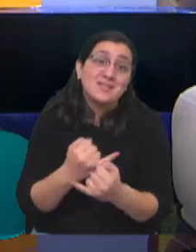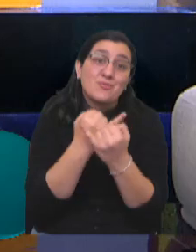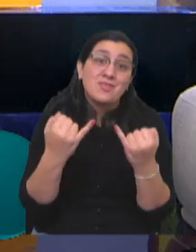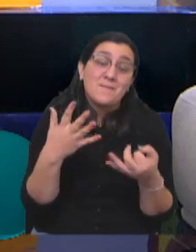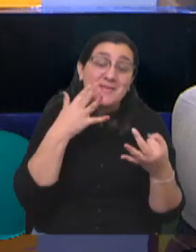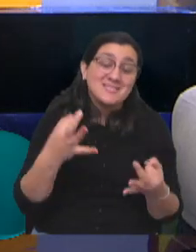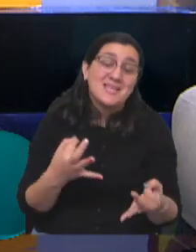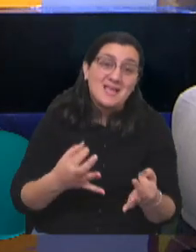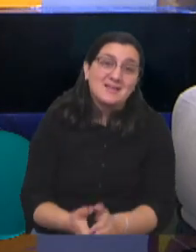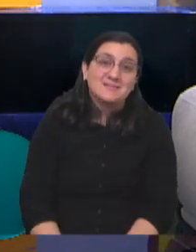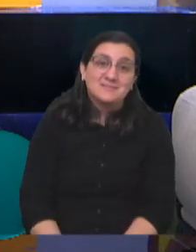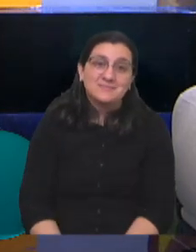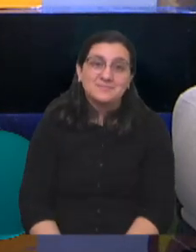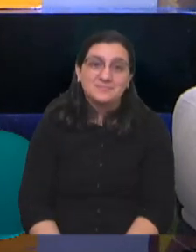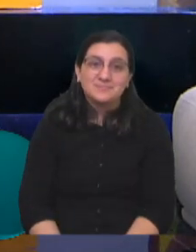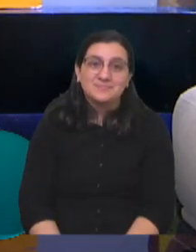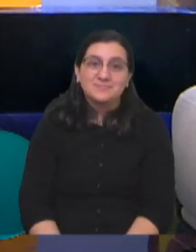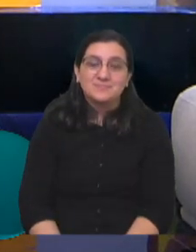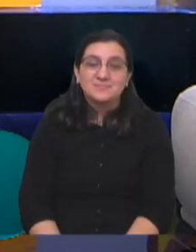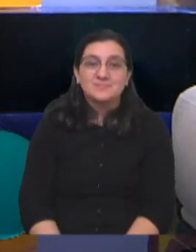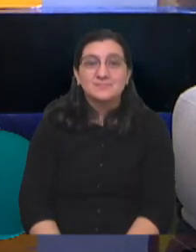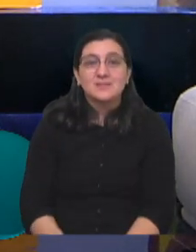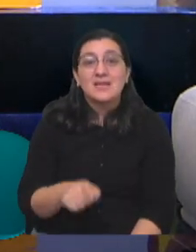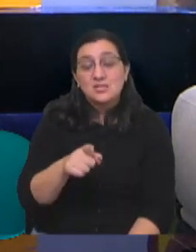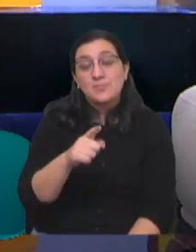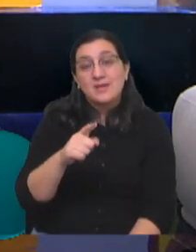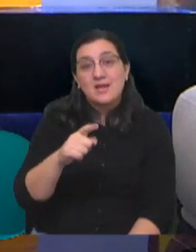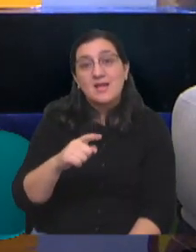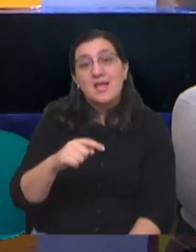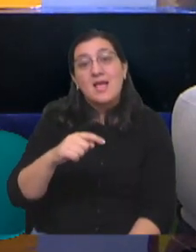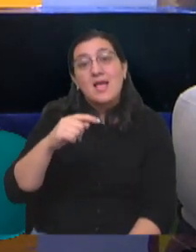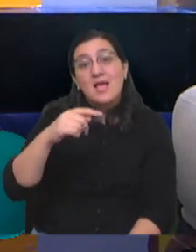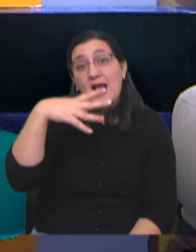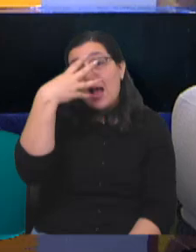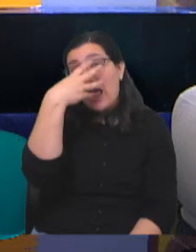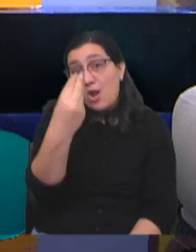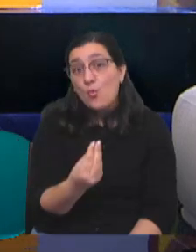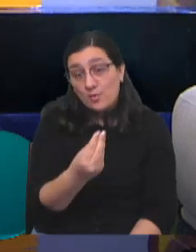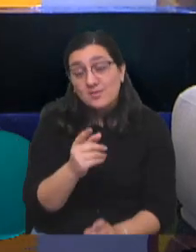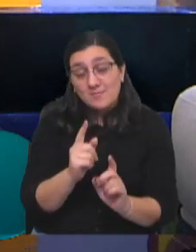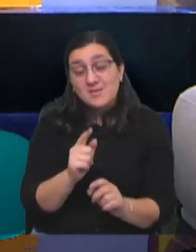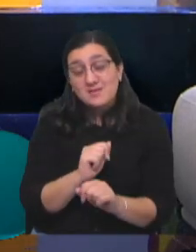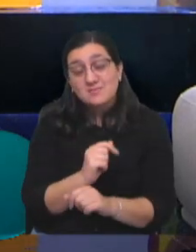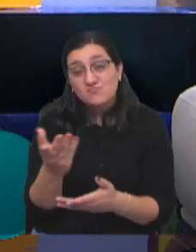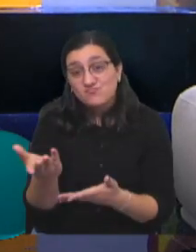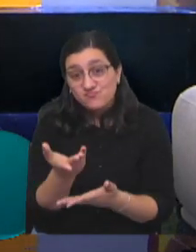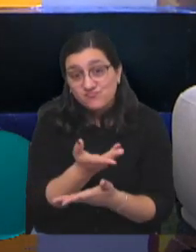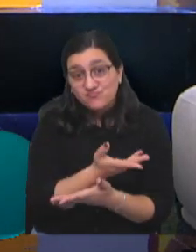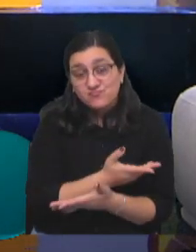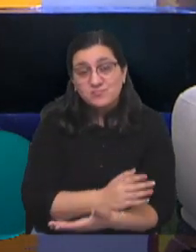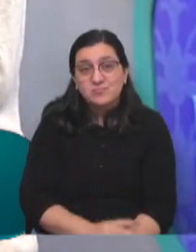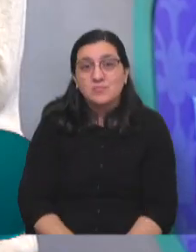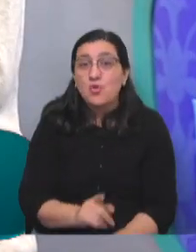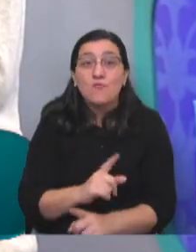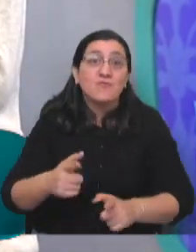puede ser una ocasión especial. La calabaza para ¿qué? Halloween, divina, la cortamos con flores. Flores, no festejamos tanto